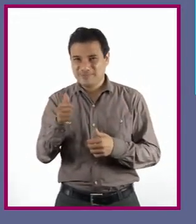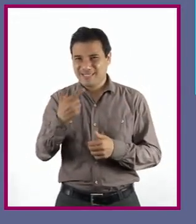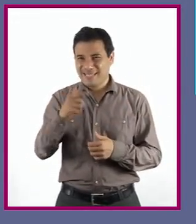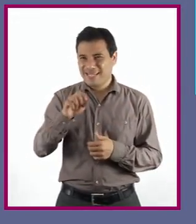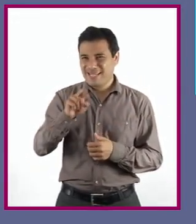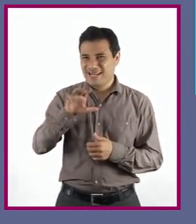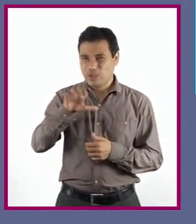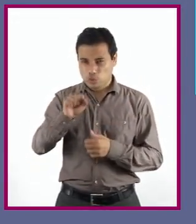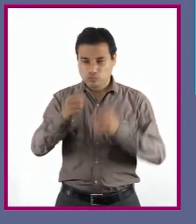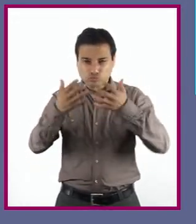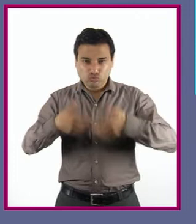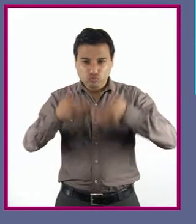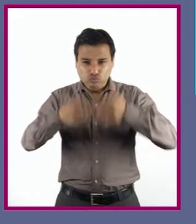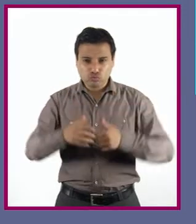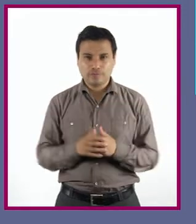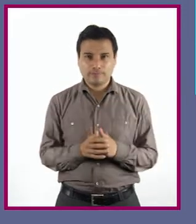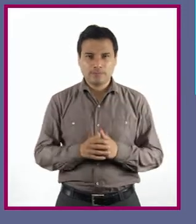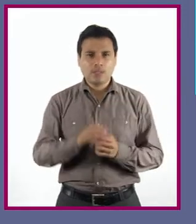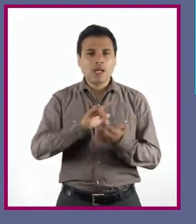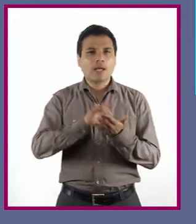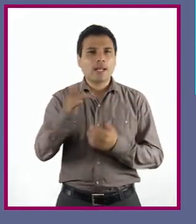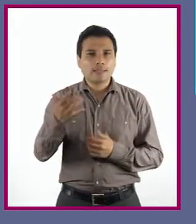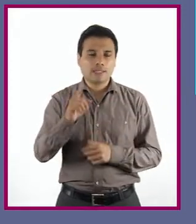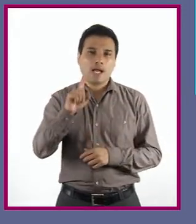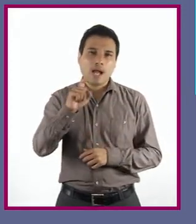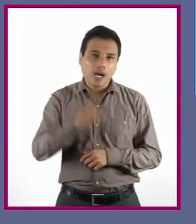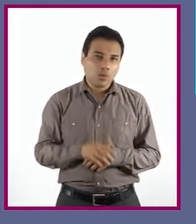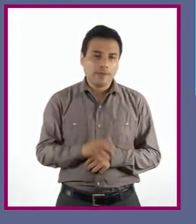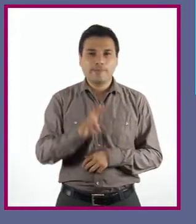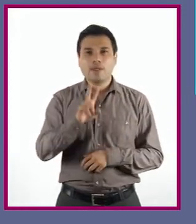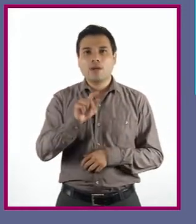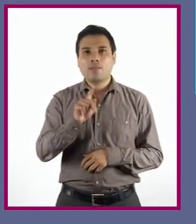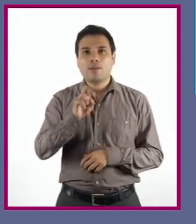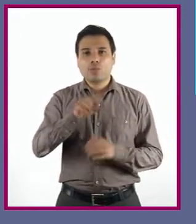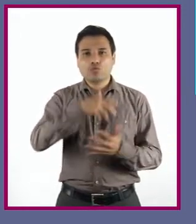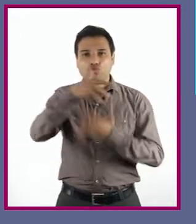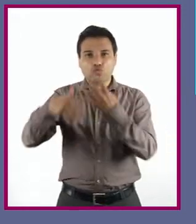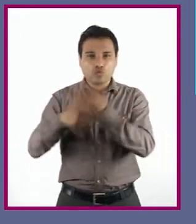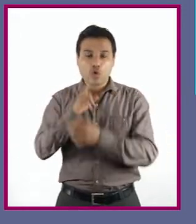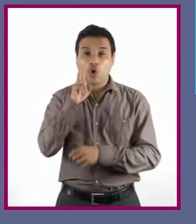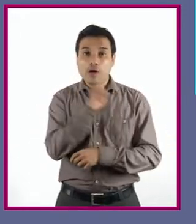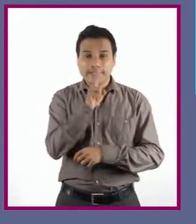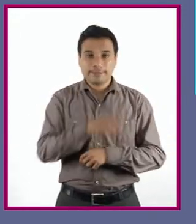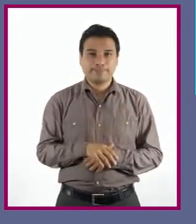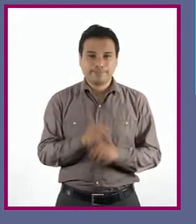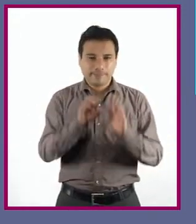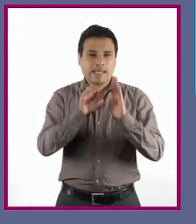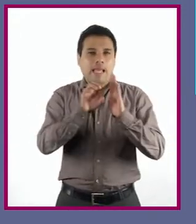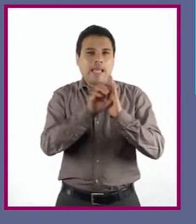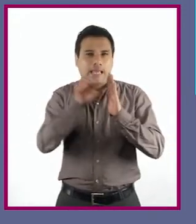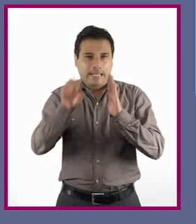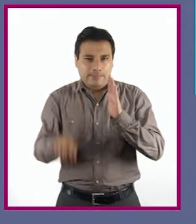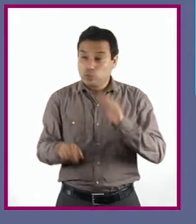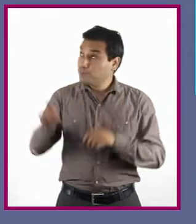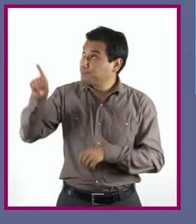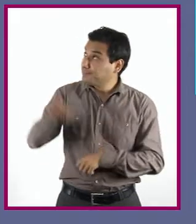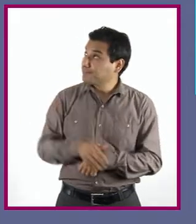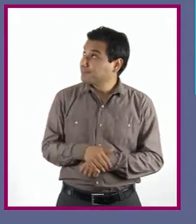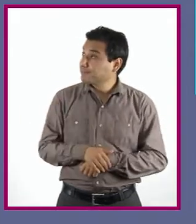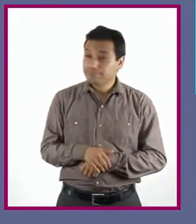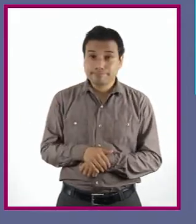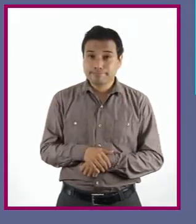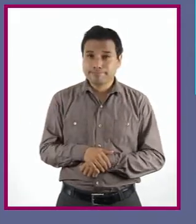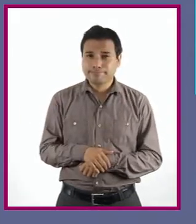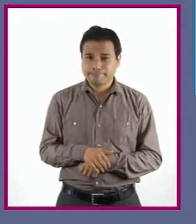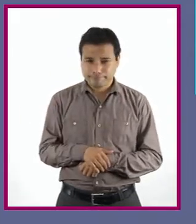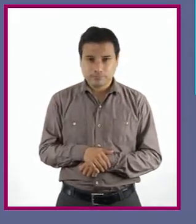turbinas trabajan ya sea por el agua, o el vapor, o el aire. Es decir, en caso de una central termoeléctrica, esta